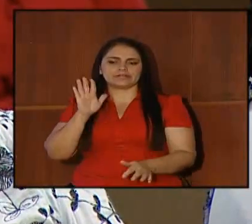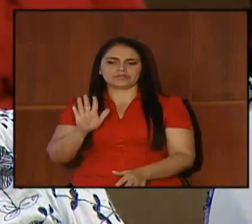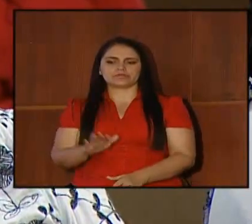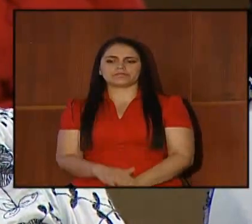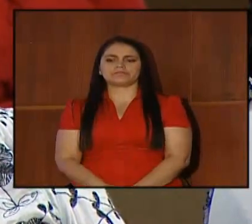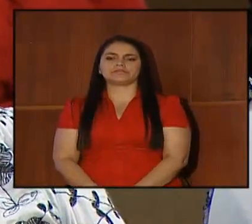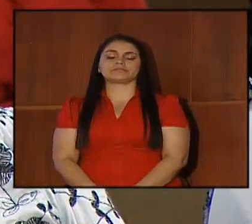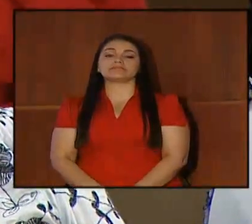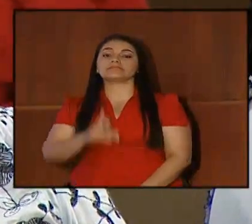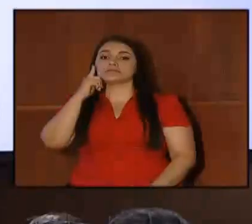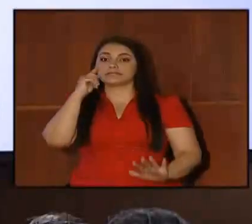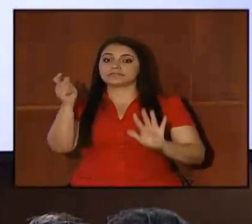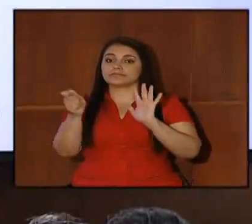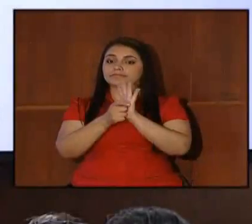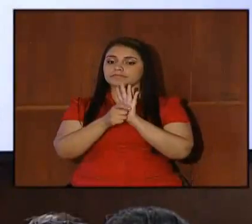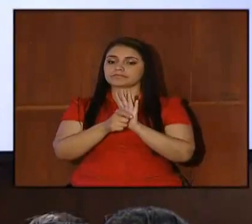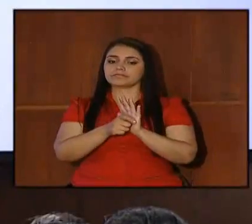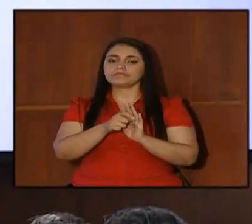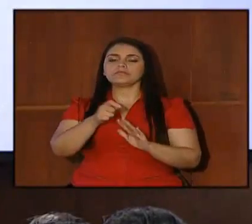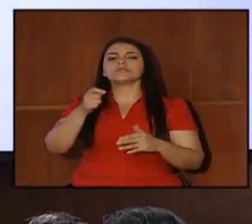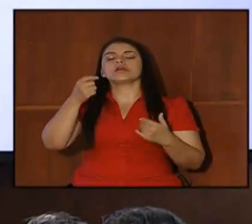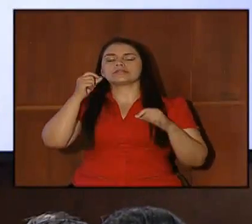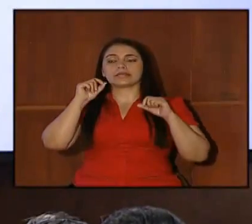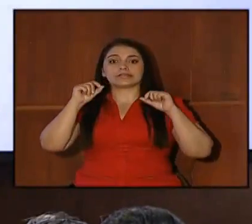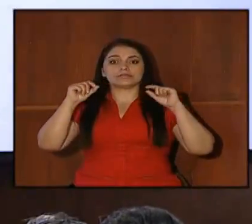manejar, pero cuando el paciente está ¿qué?